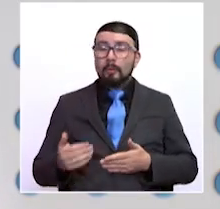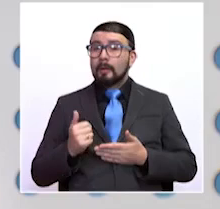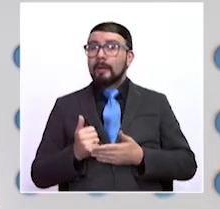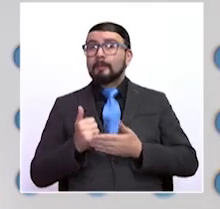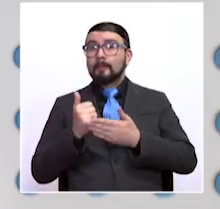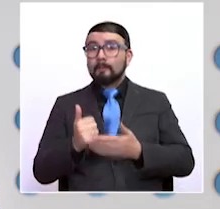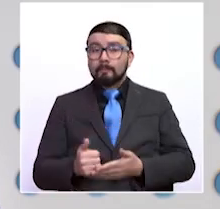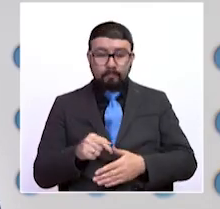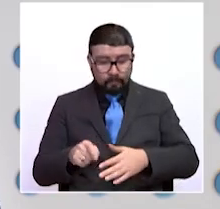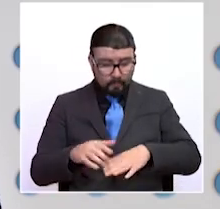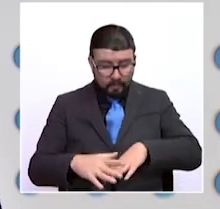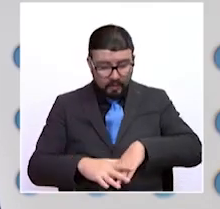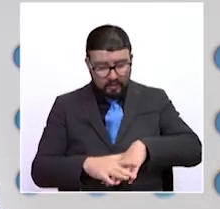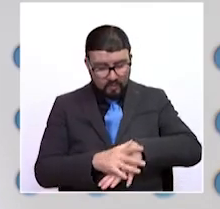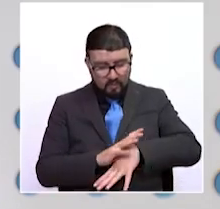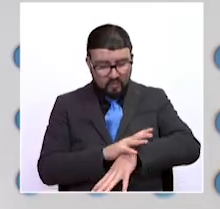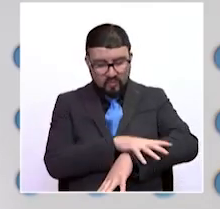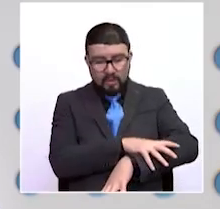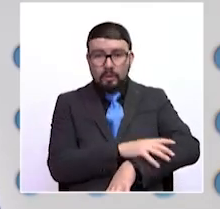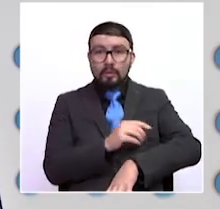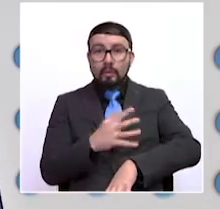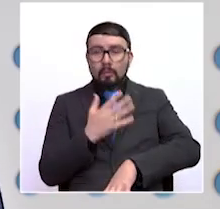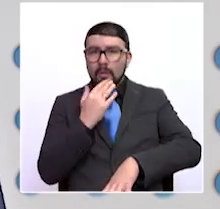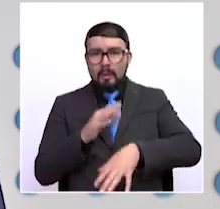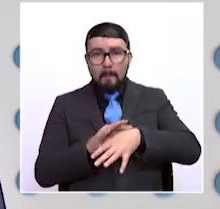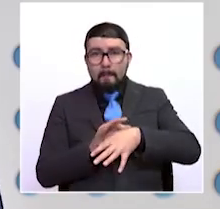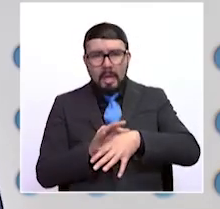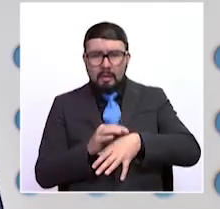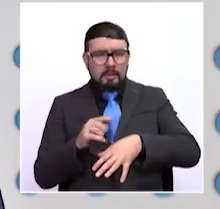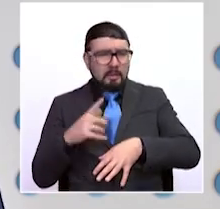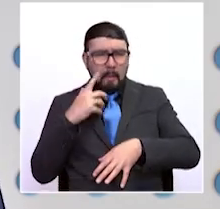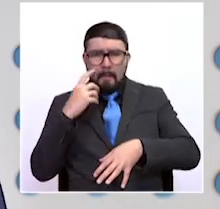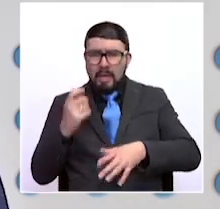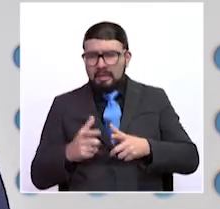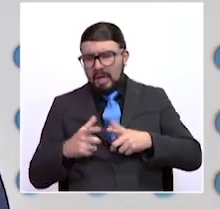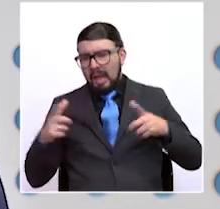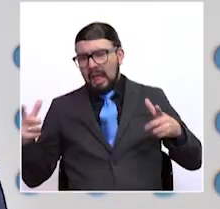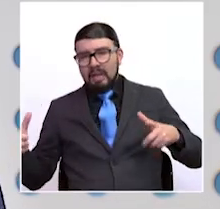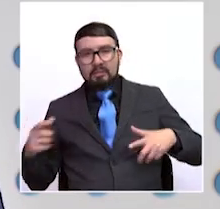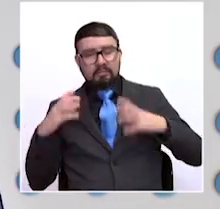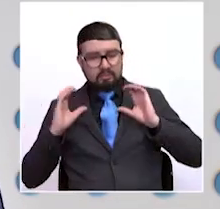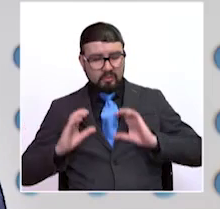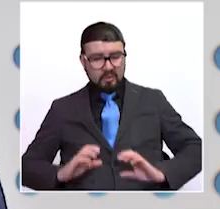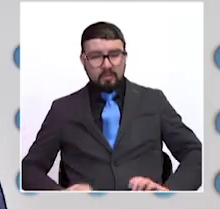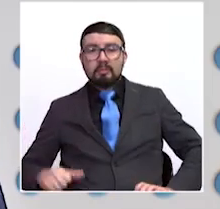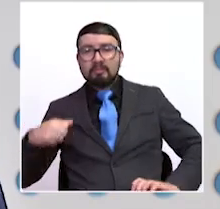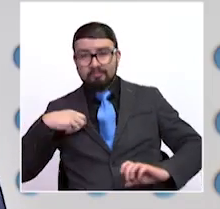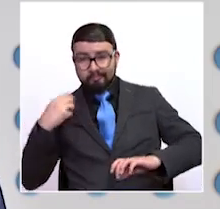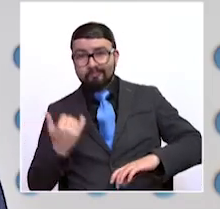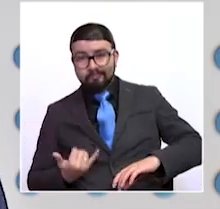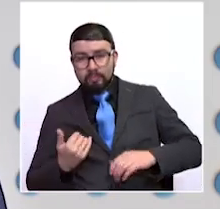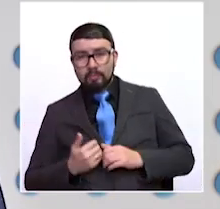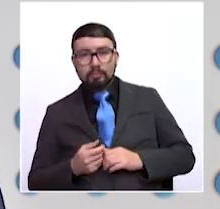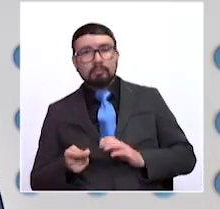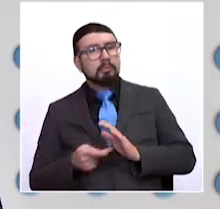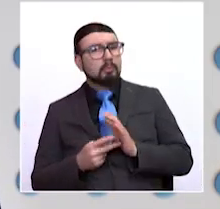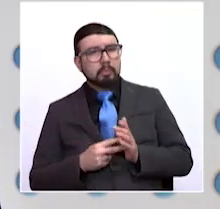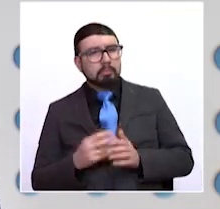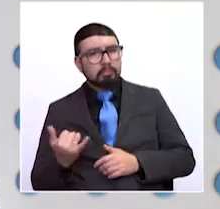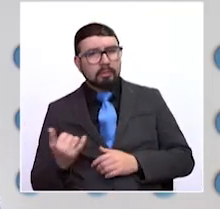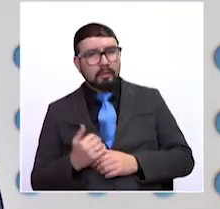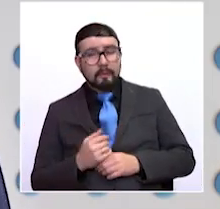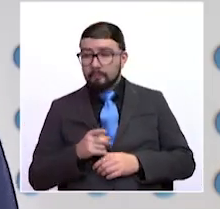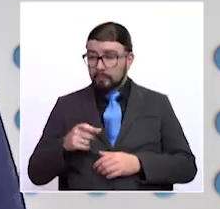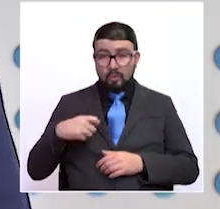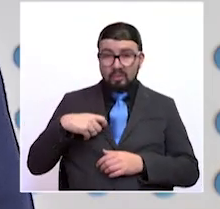de la piel. Recordemos de que la piel es el órgano más grande que tiene el cuerpo humano, y entonces si no se tiene la